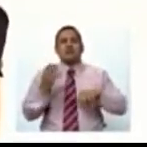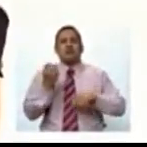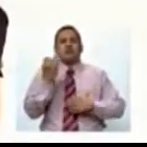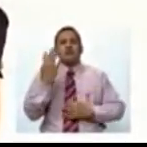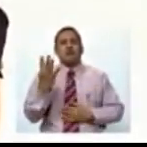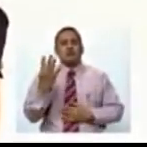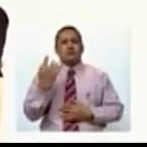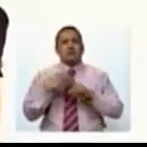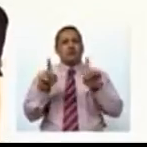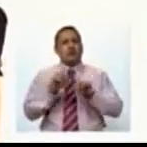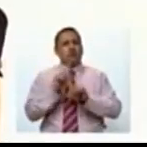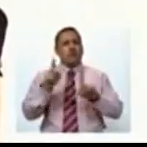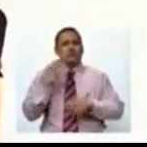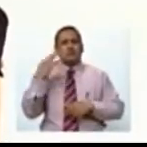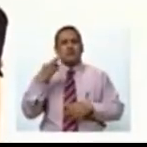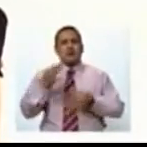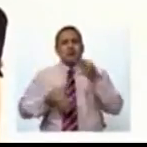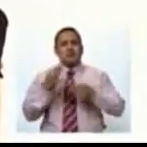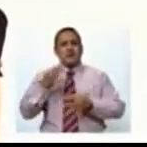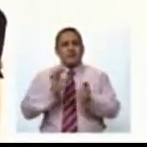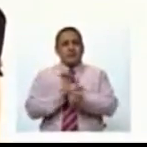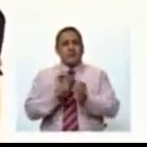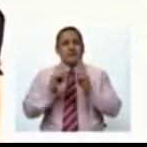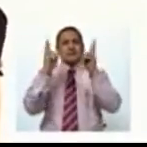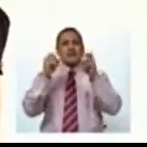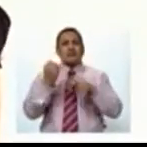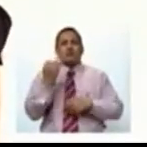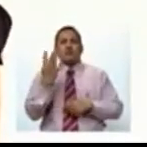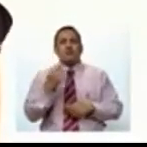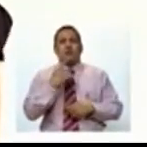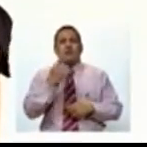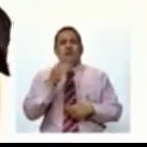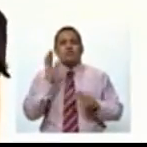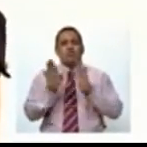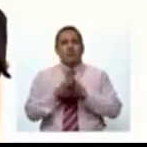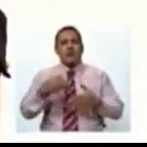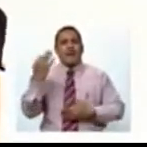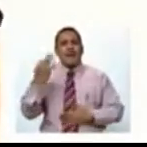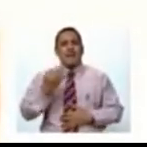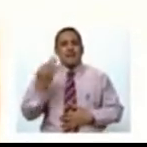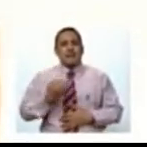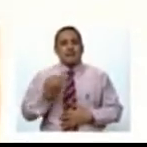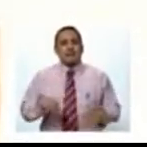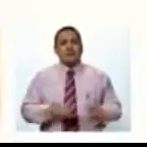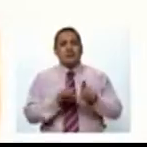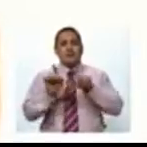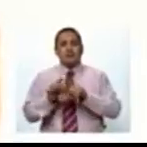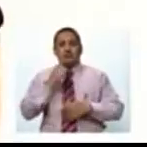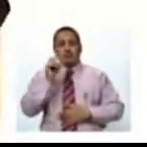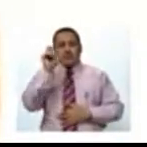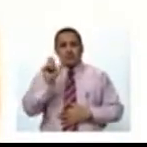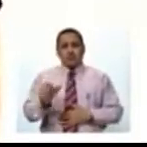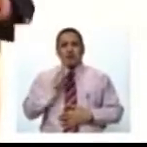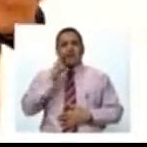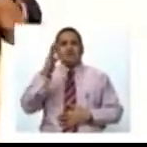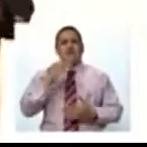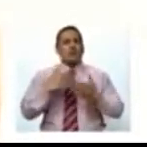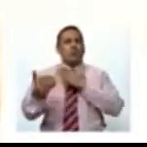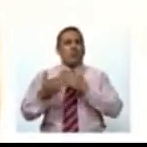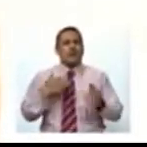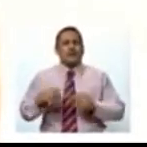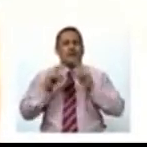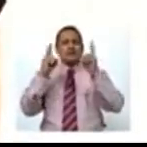números. Pero no siempre la justicia penal es una cuestión de números, es cuestión de calidad. Entonces, si a un ciudadano le atribuyen, cualquiera que sea,